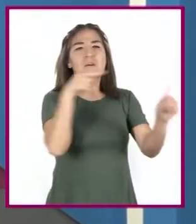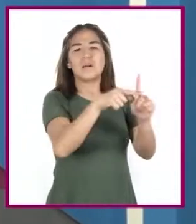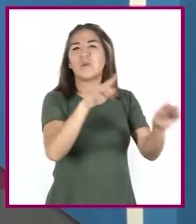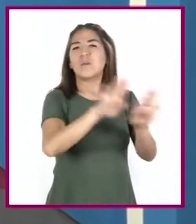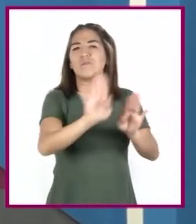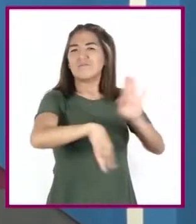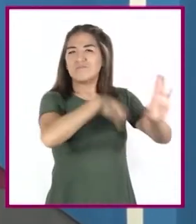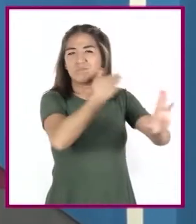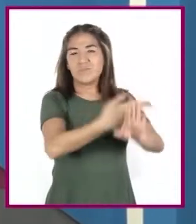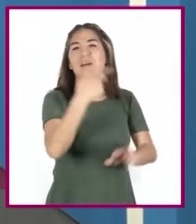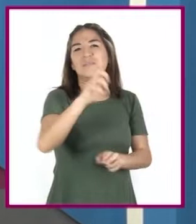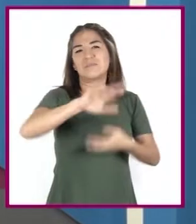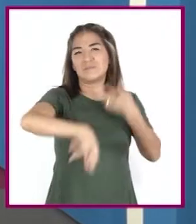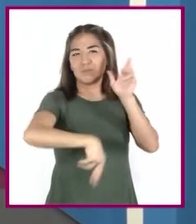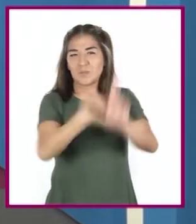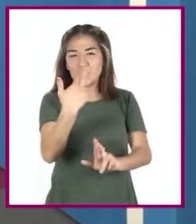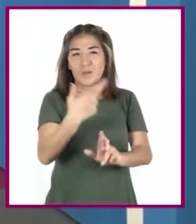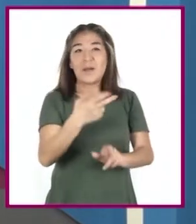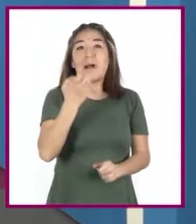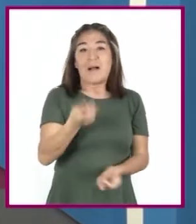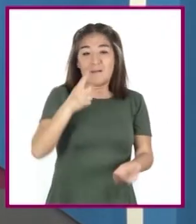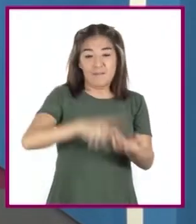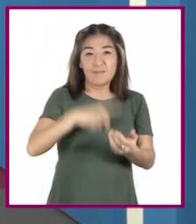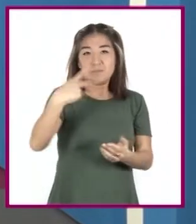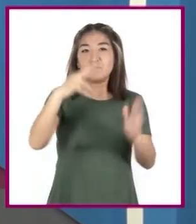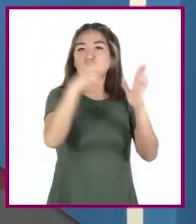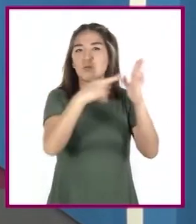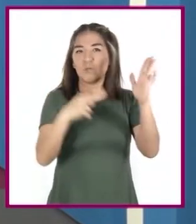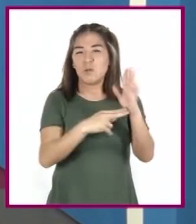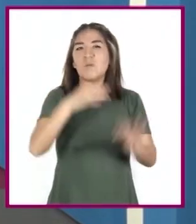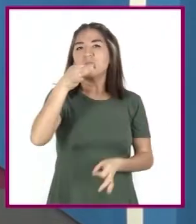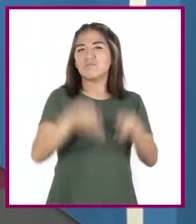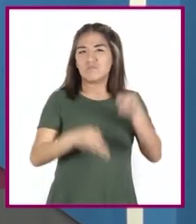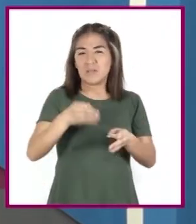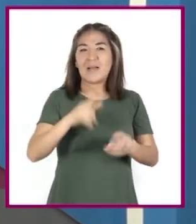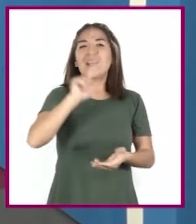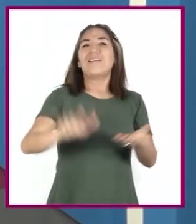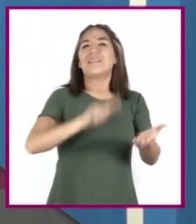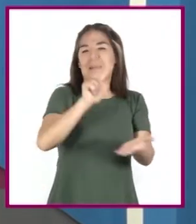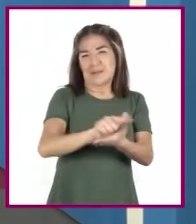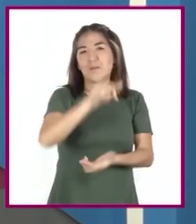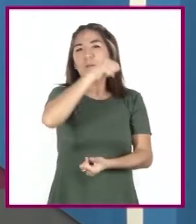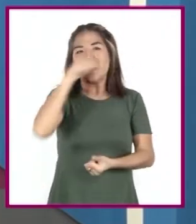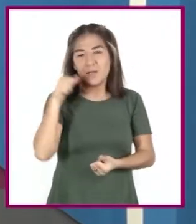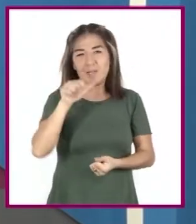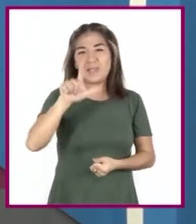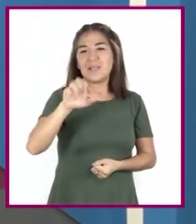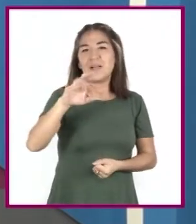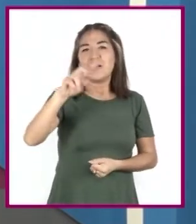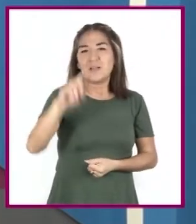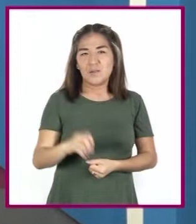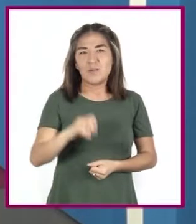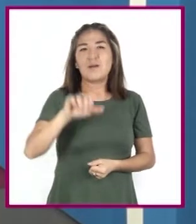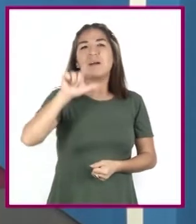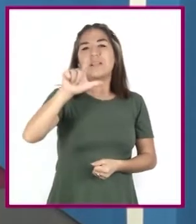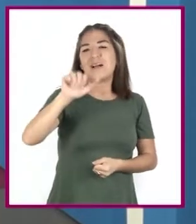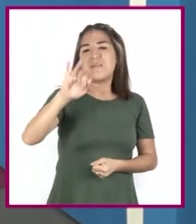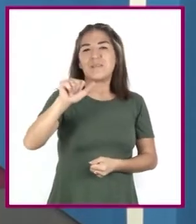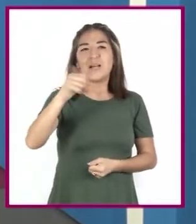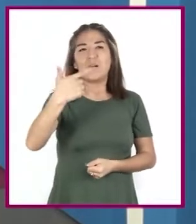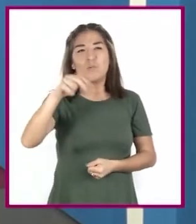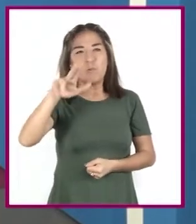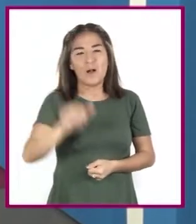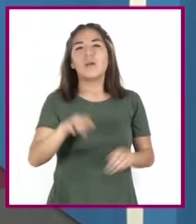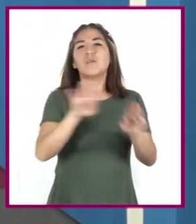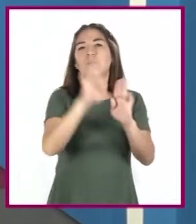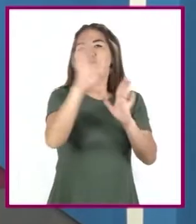movimiento revolucionario que mediante normas jurídicas como las leyes de Juárez, Lerdo, Iglesias y La Fragua, y una